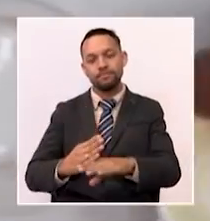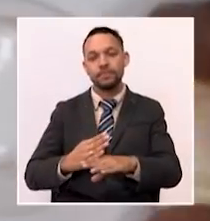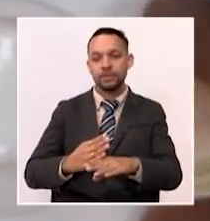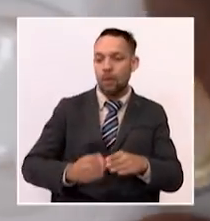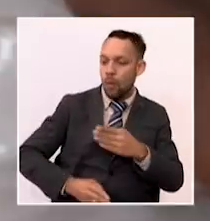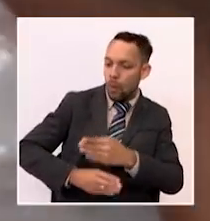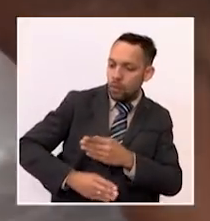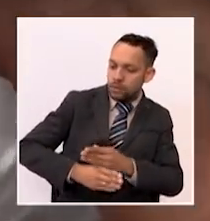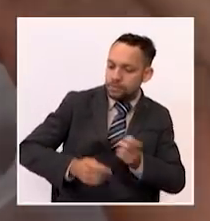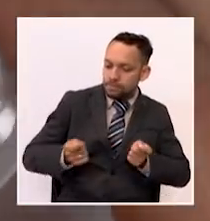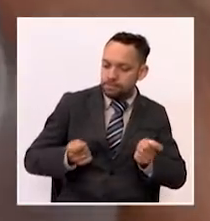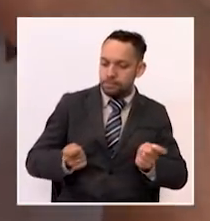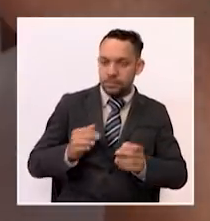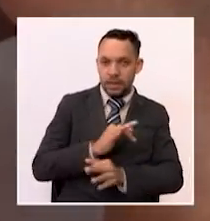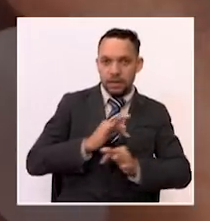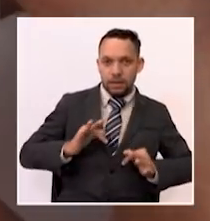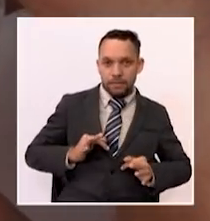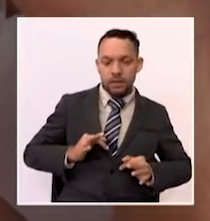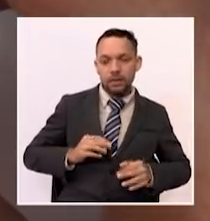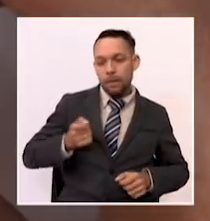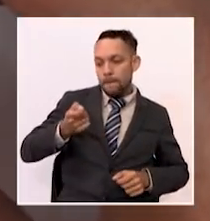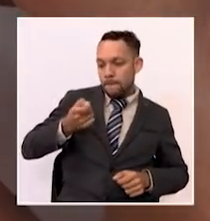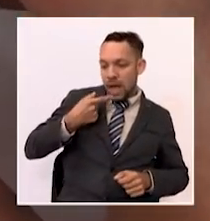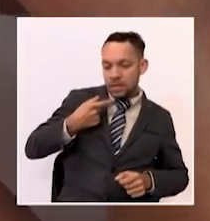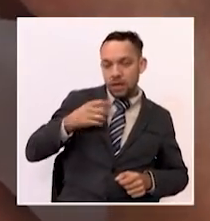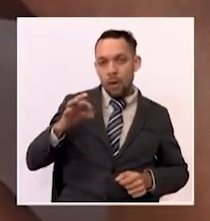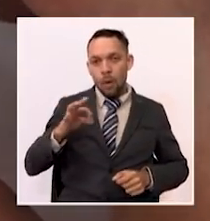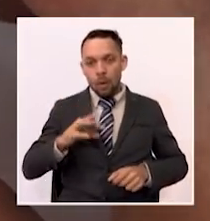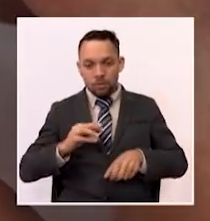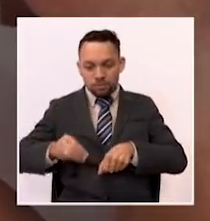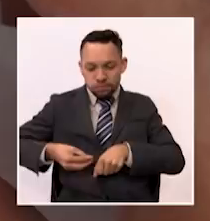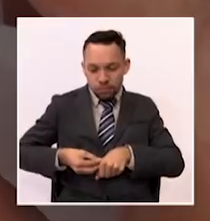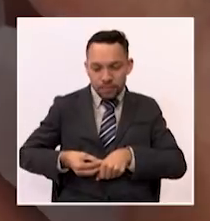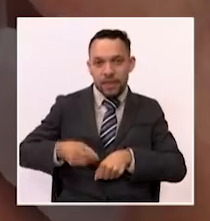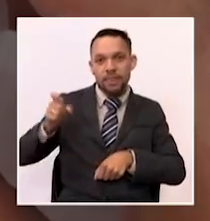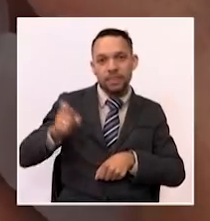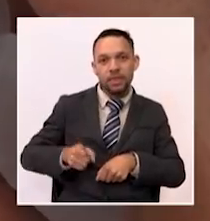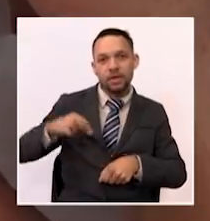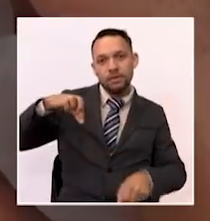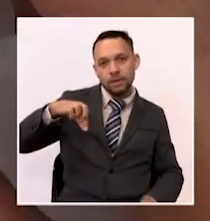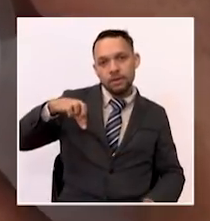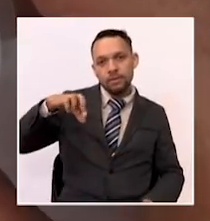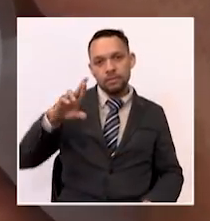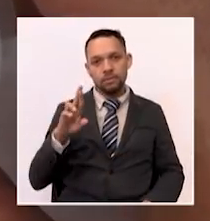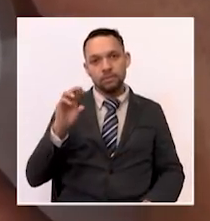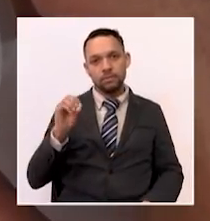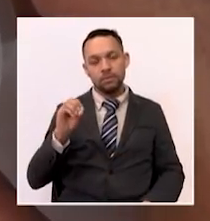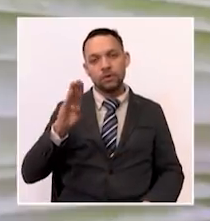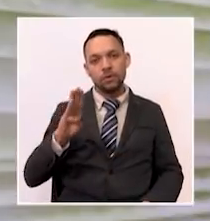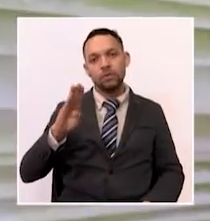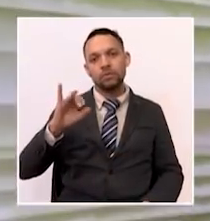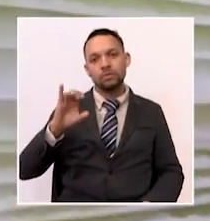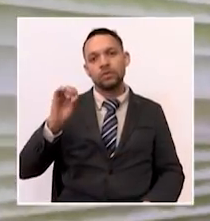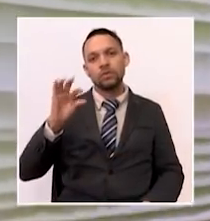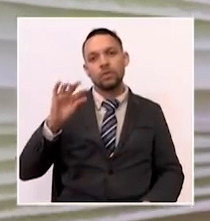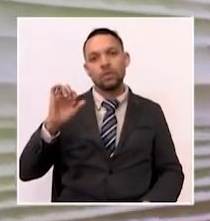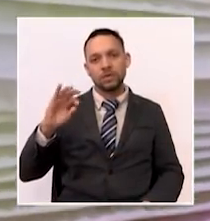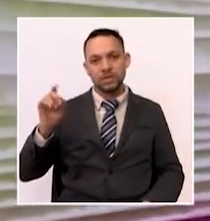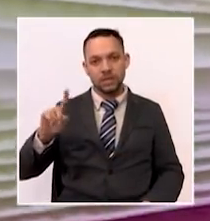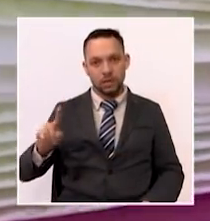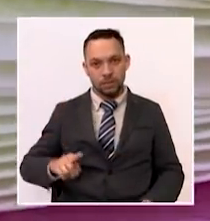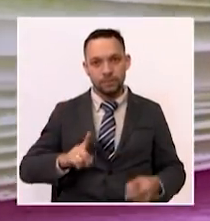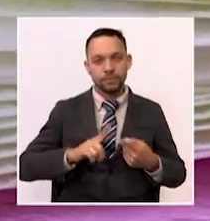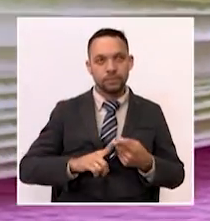siguiendo un tratamiento antibiótico, es recomendable tomar probióticos para evitar una posible candidiasis, no usar productos de